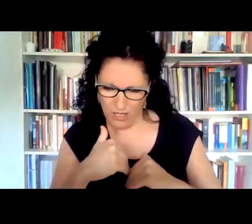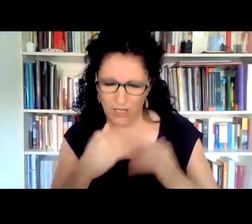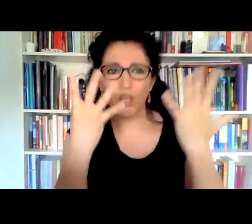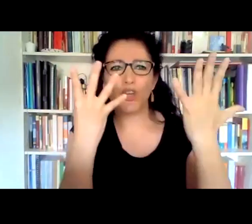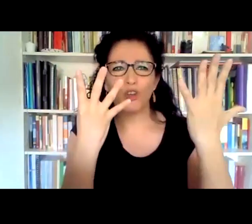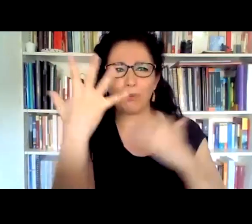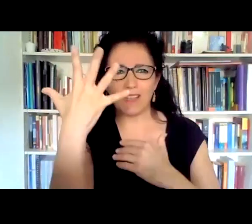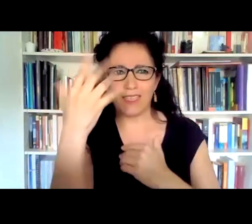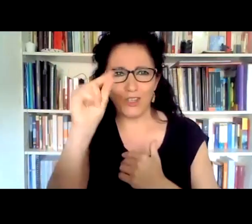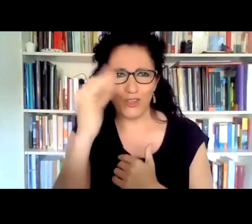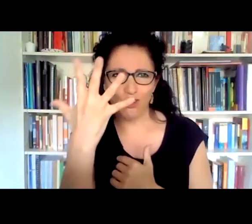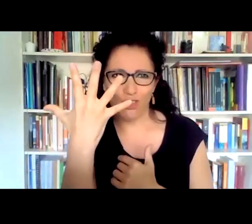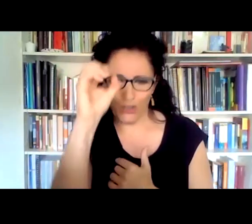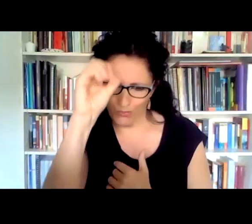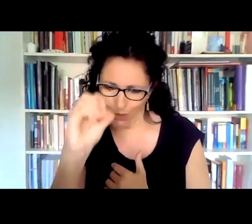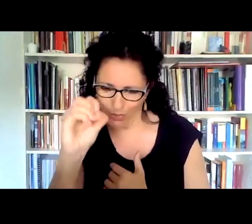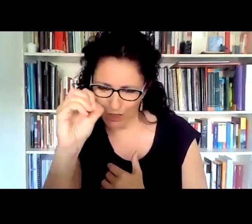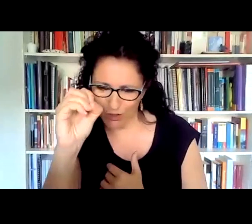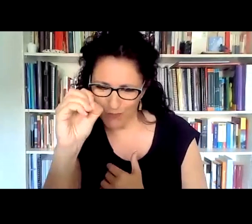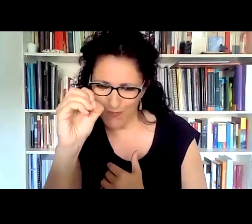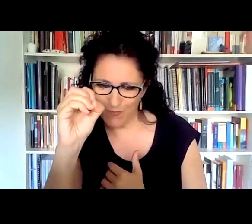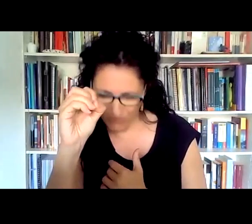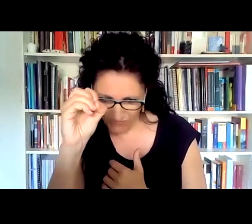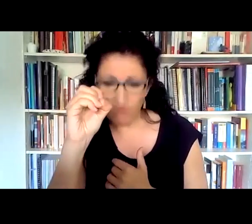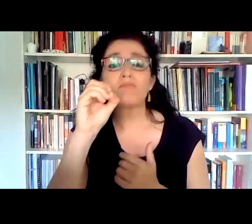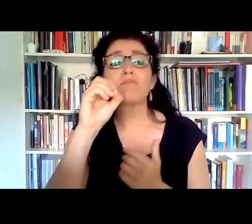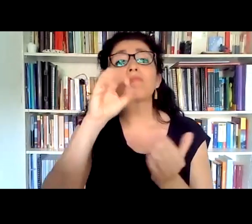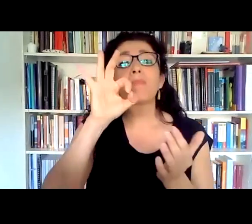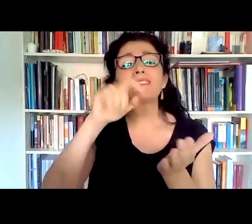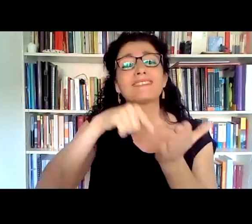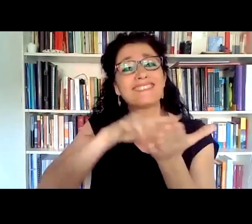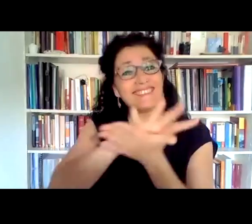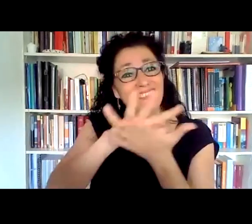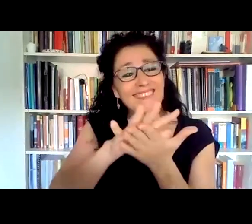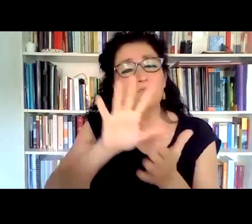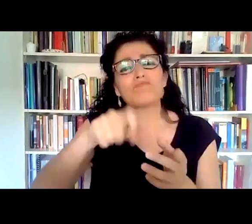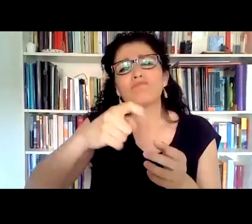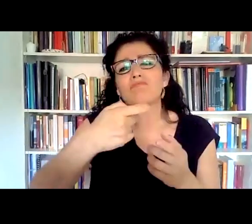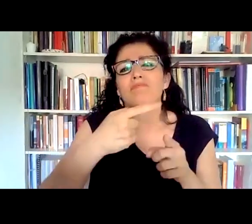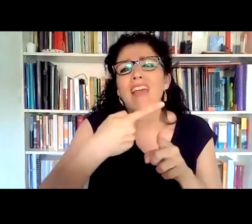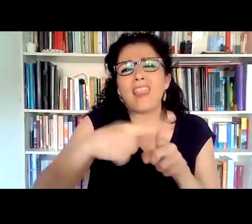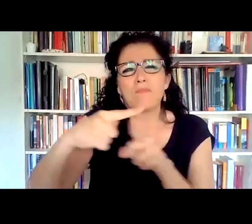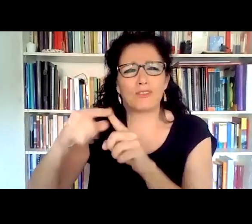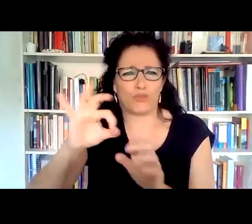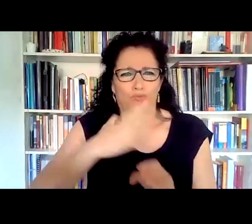No cabe lugar del valor que tiene esta lengua, el 95,5% de personas así lo dice,